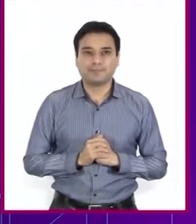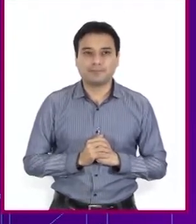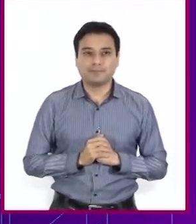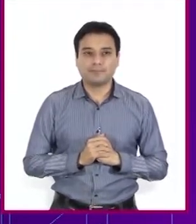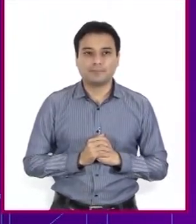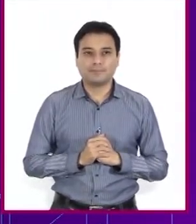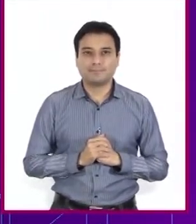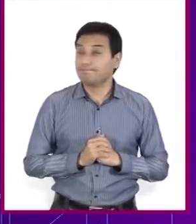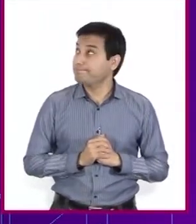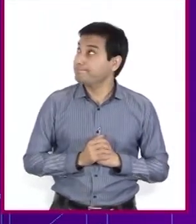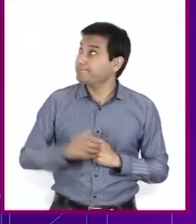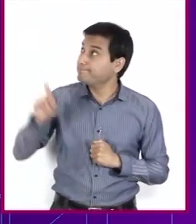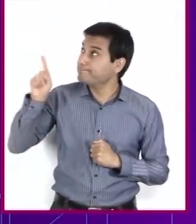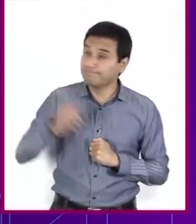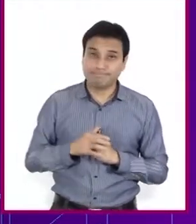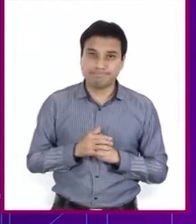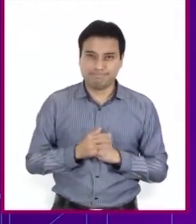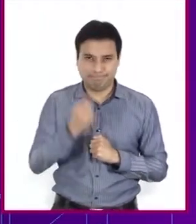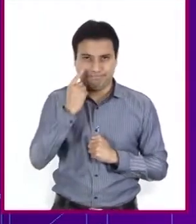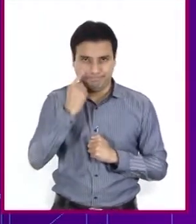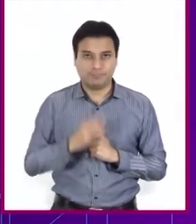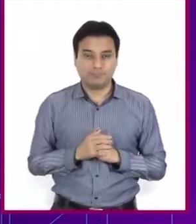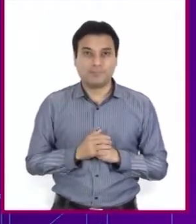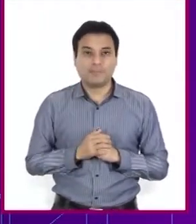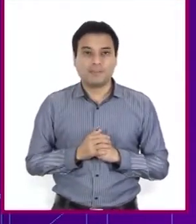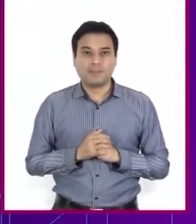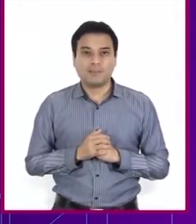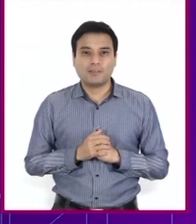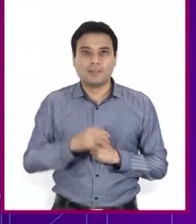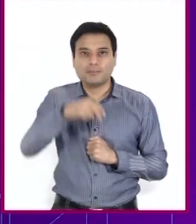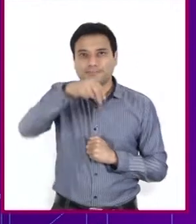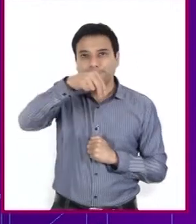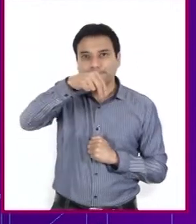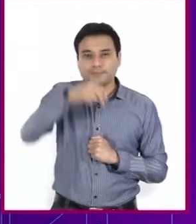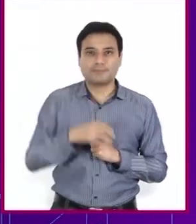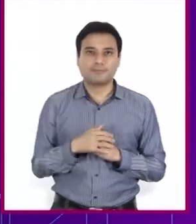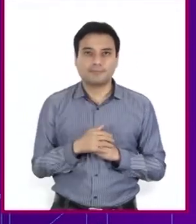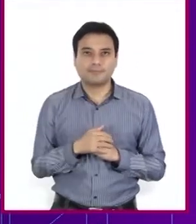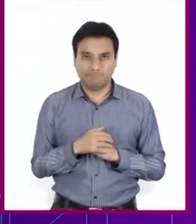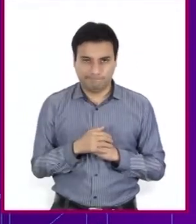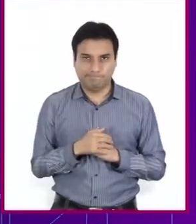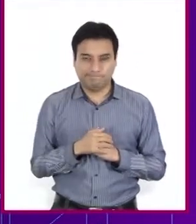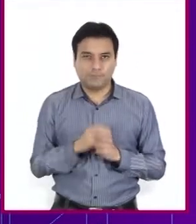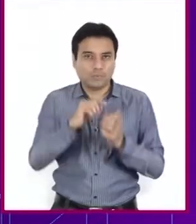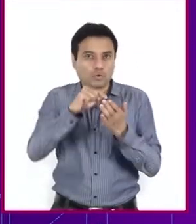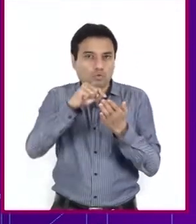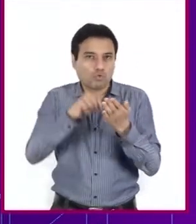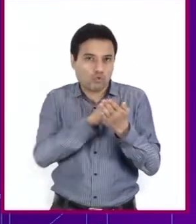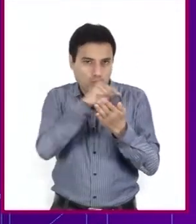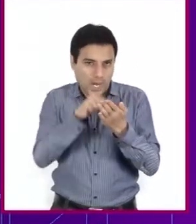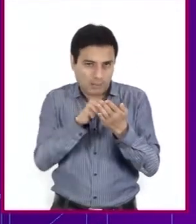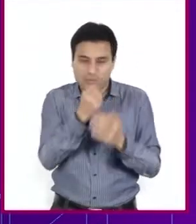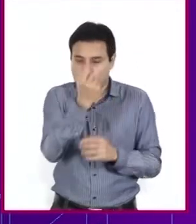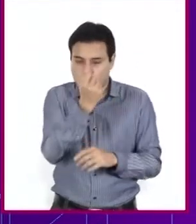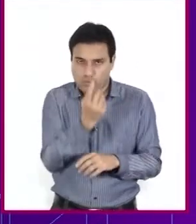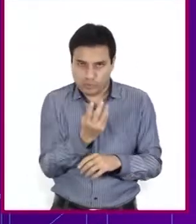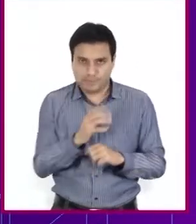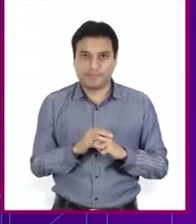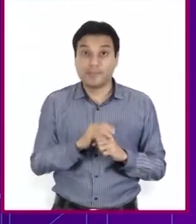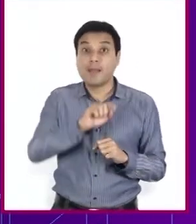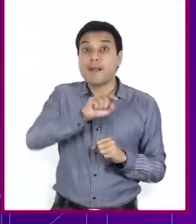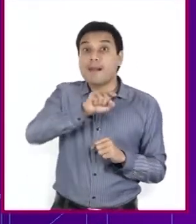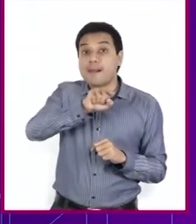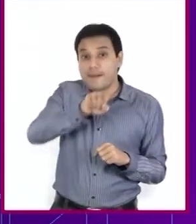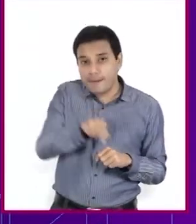En la tabla, una columna que representa el número que ocupa la figura y otra columna que representa el número